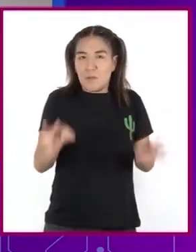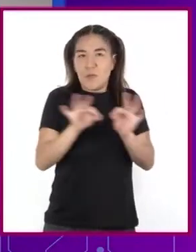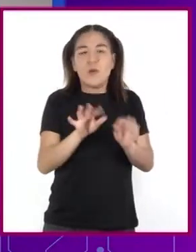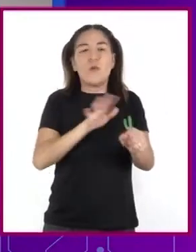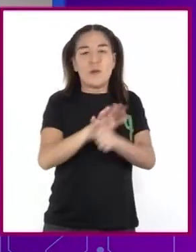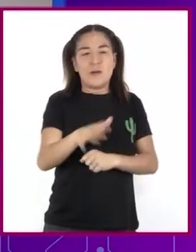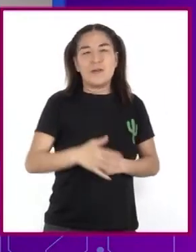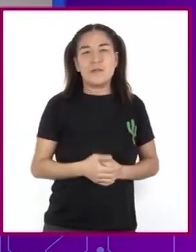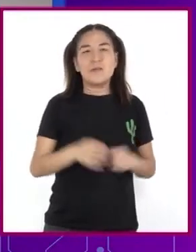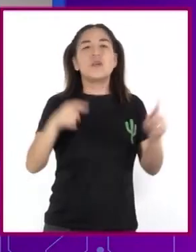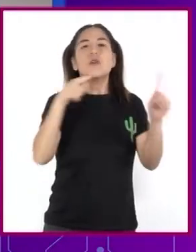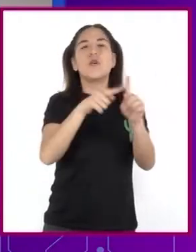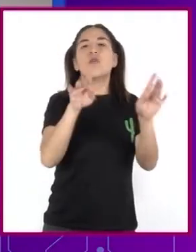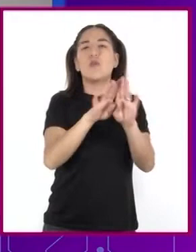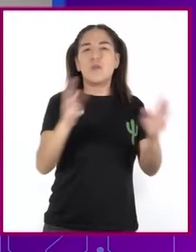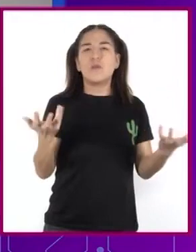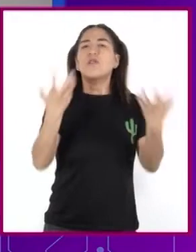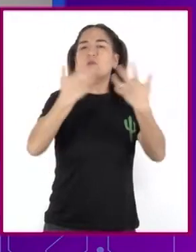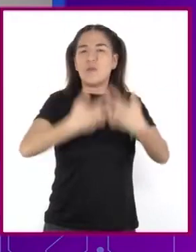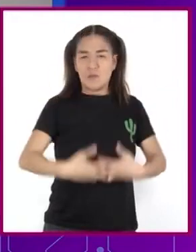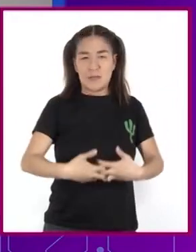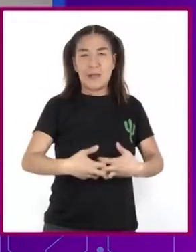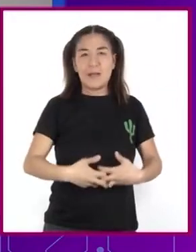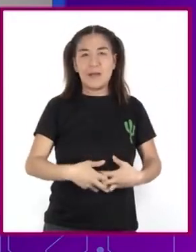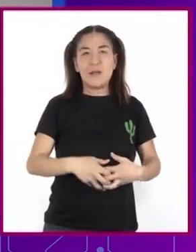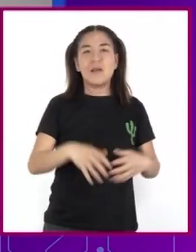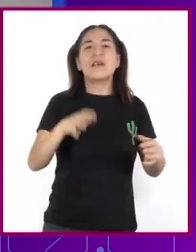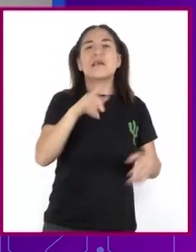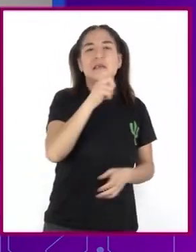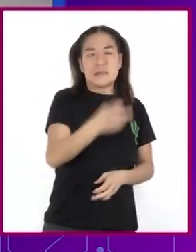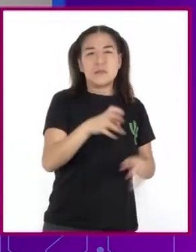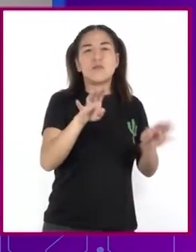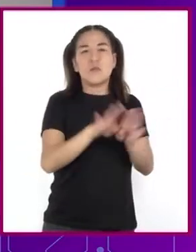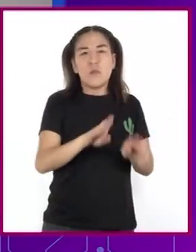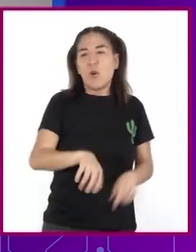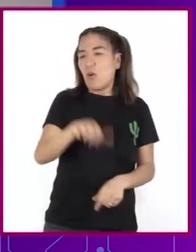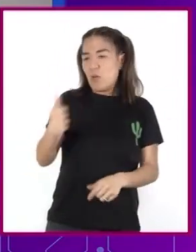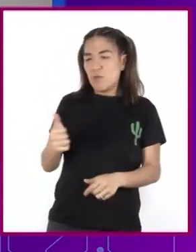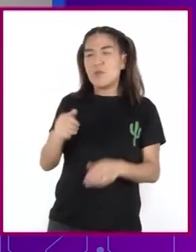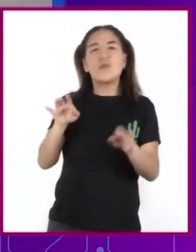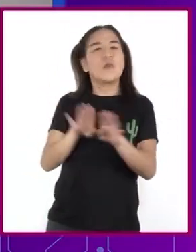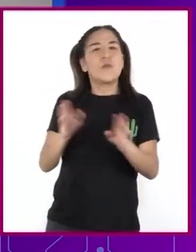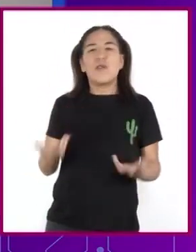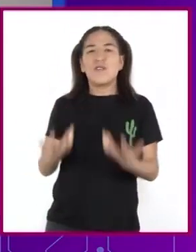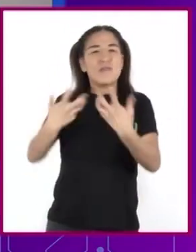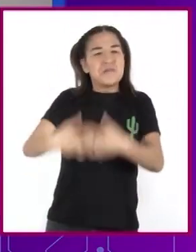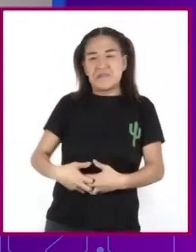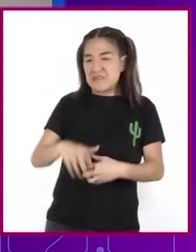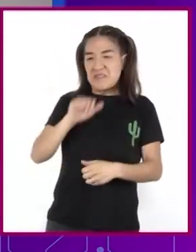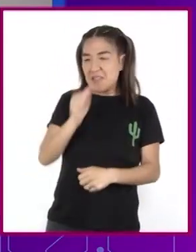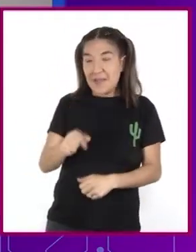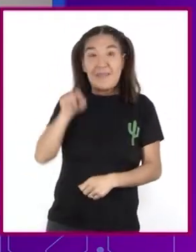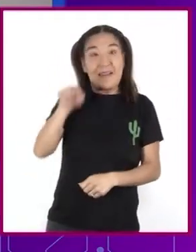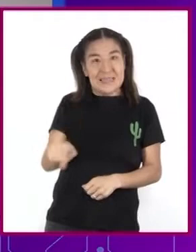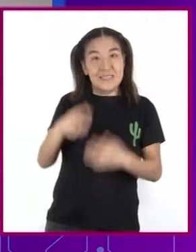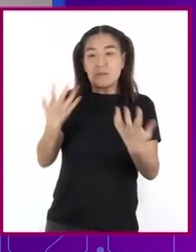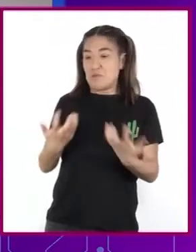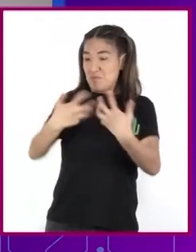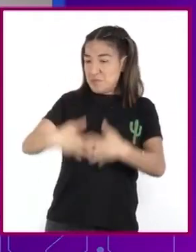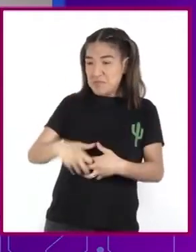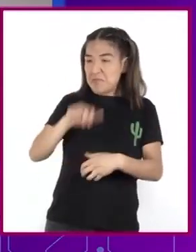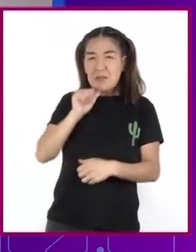que sí, que efectivamente funcionan, pero también en estructuras que realmente ya no funcionan y que es preciso